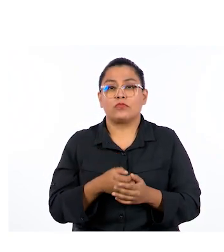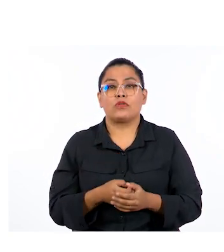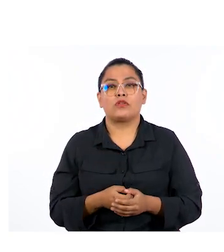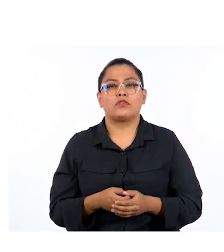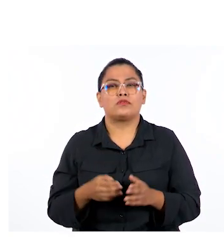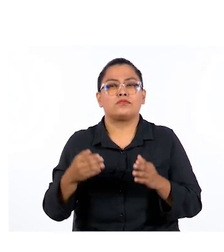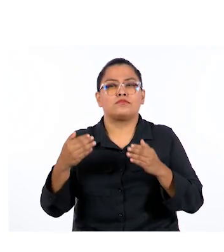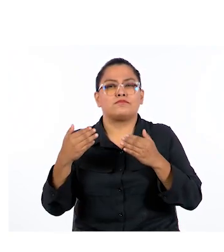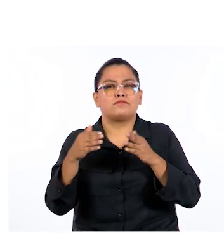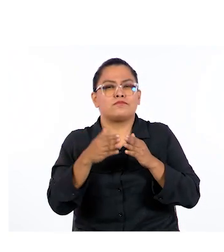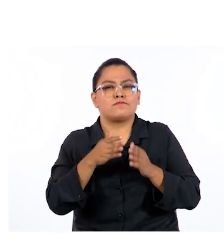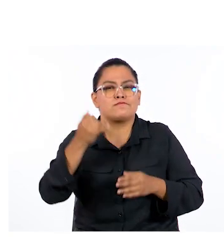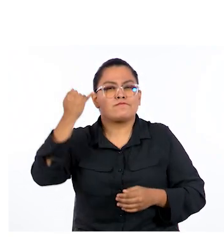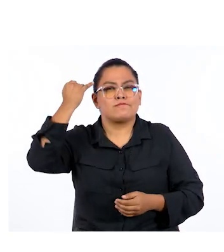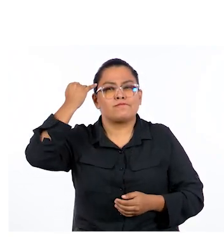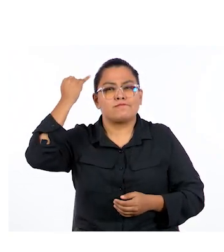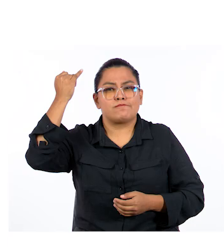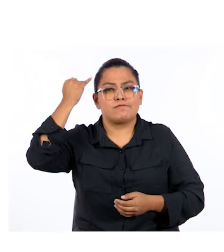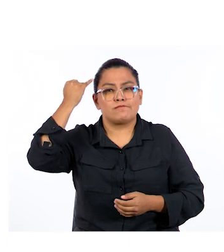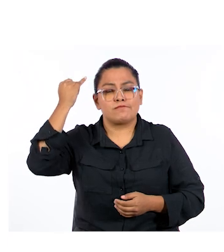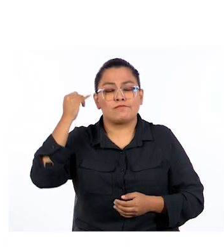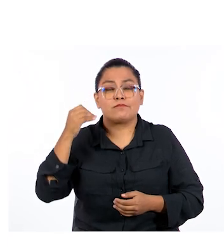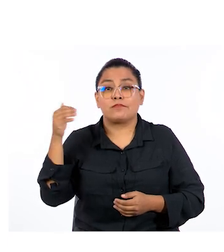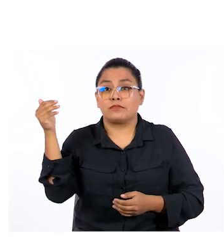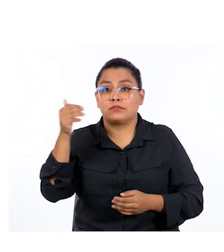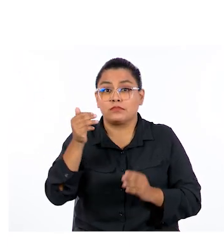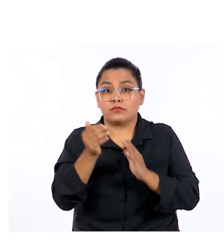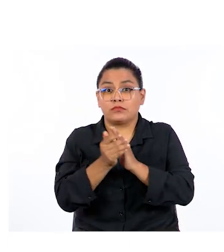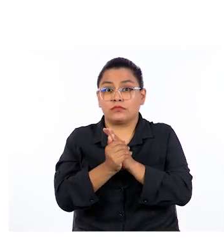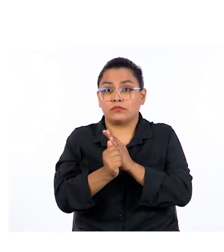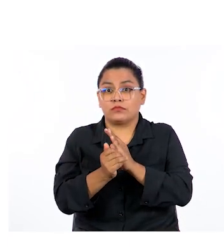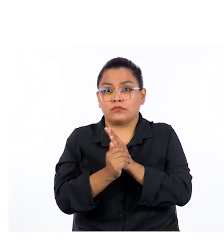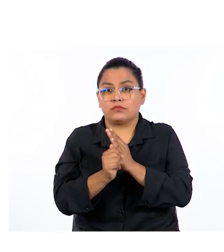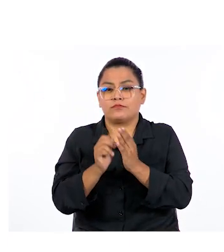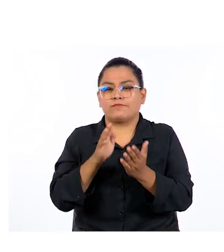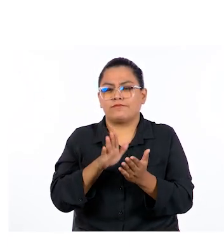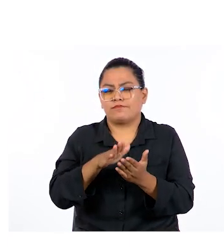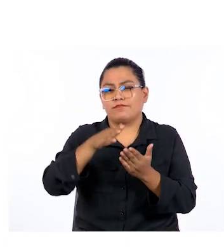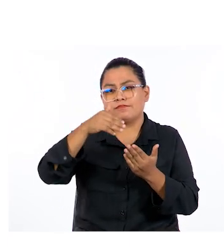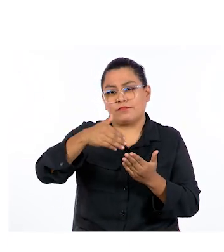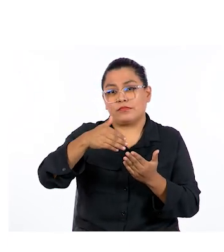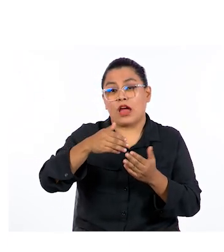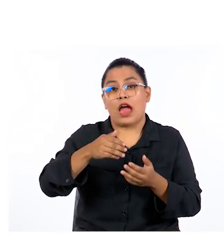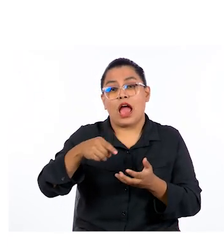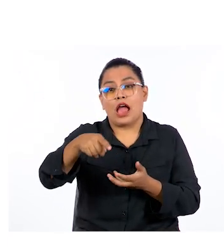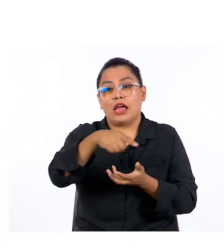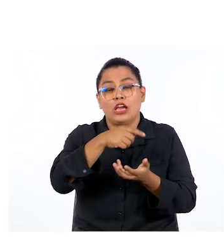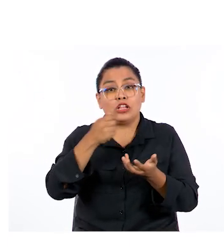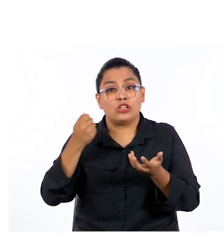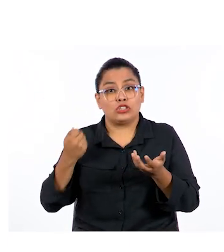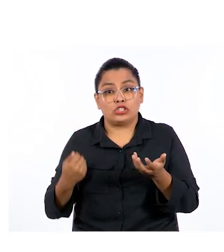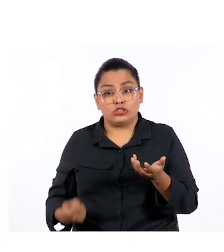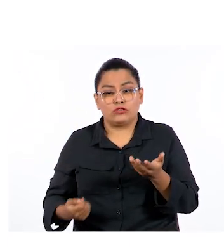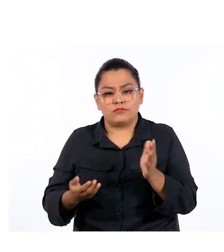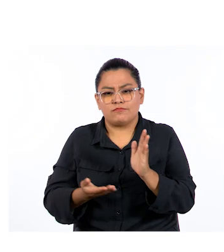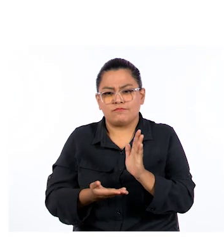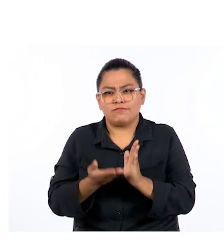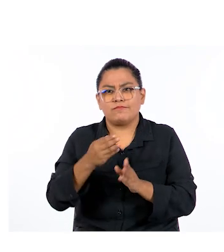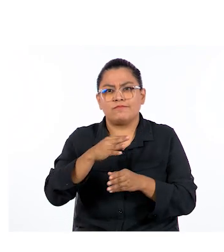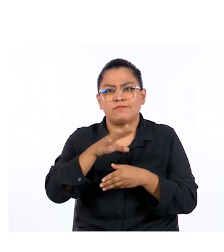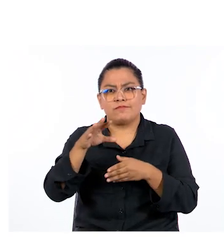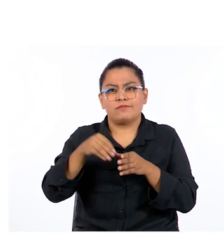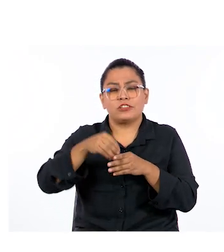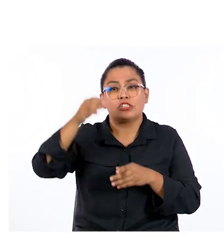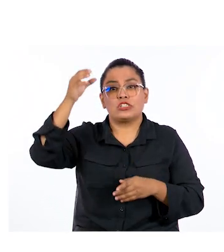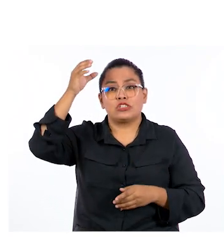la educación por competencias, que plantean que el estudiantado debe desarrollar de manera integral conocimientos,